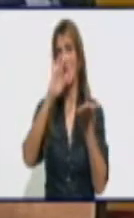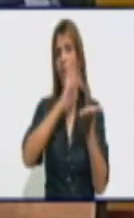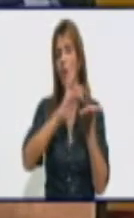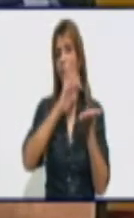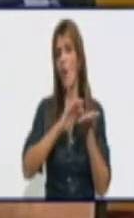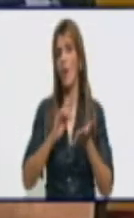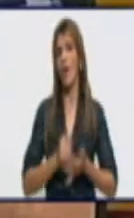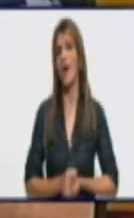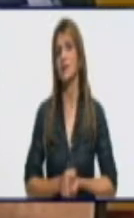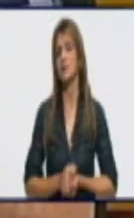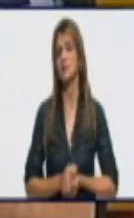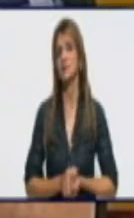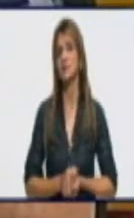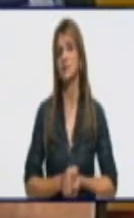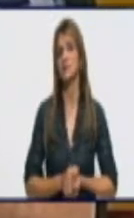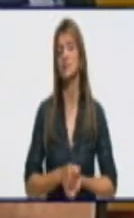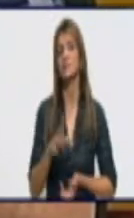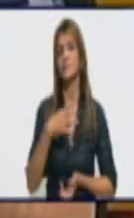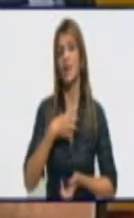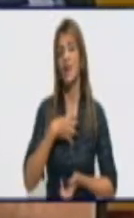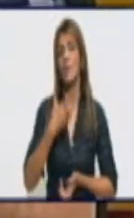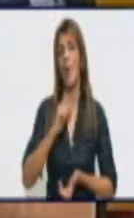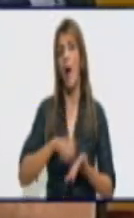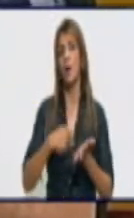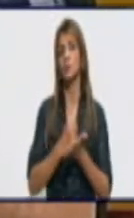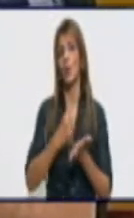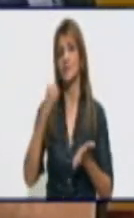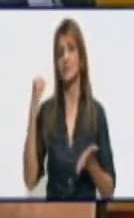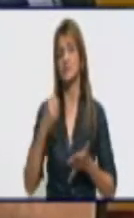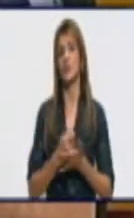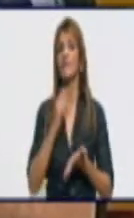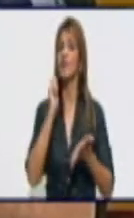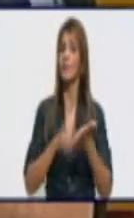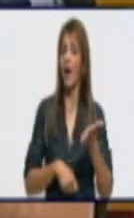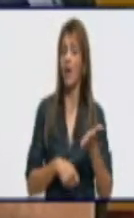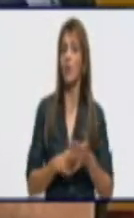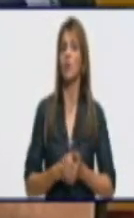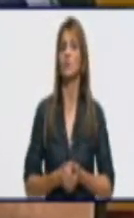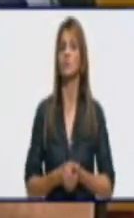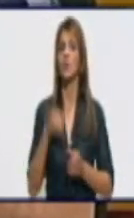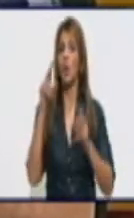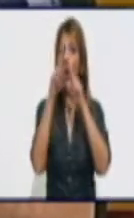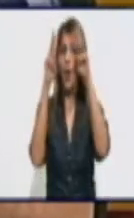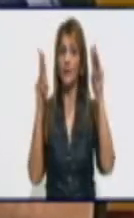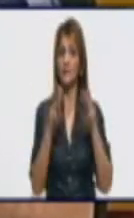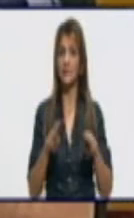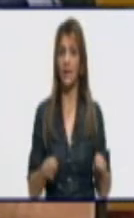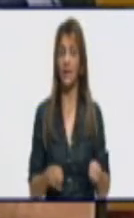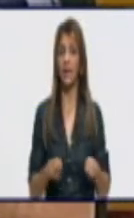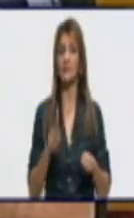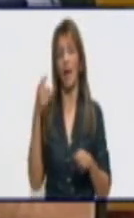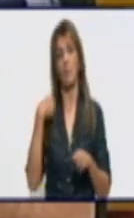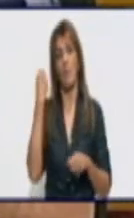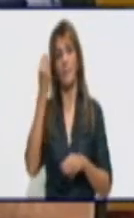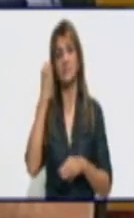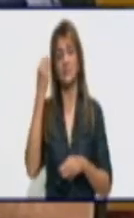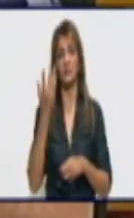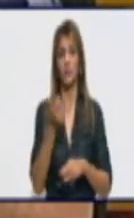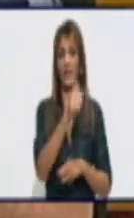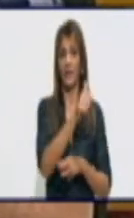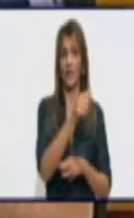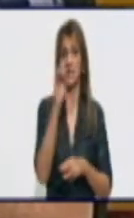tenemos autorización y tenemos firmado el contrato con la plataforma de internet. Estamos estimando que en 10, 15 días estemos